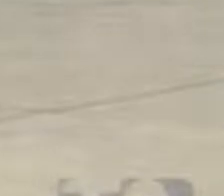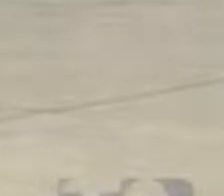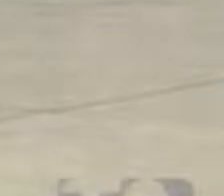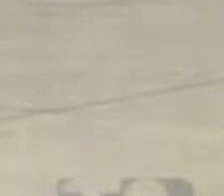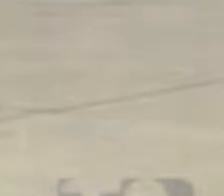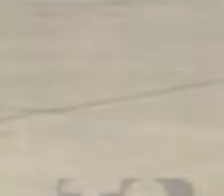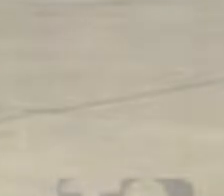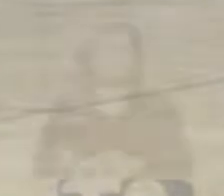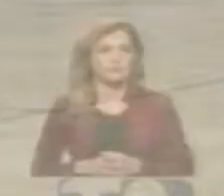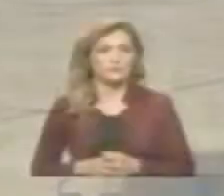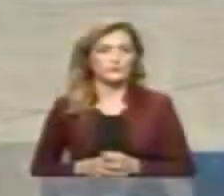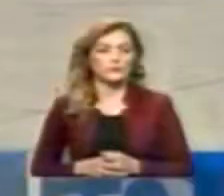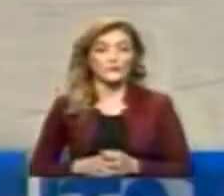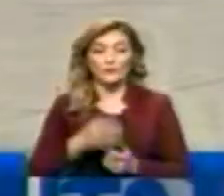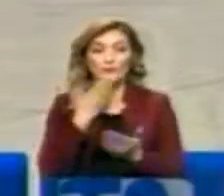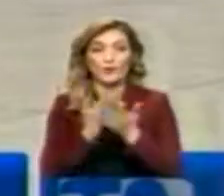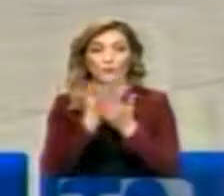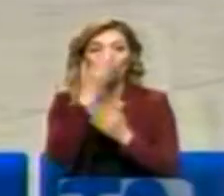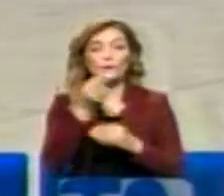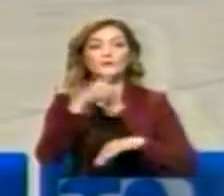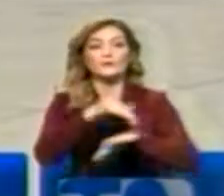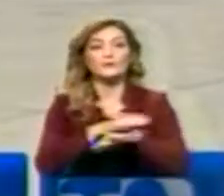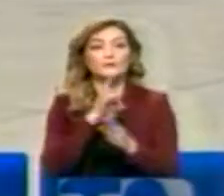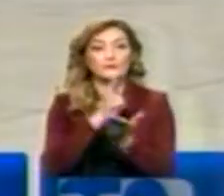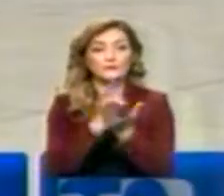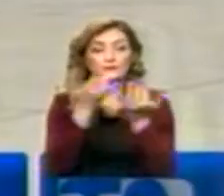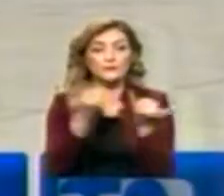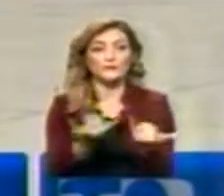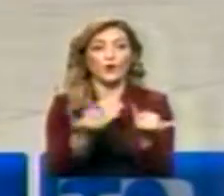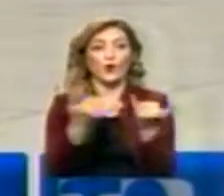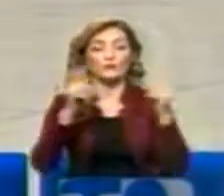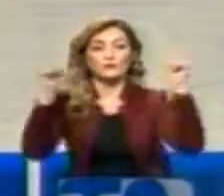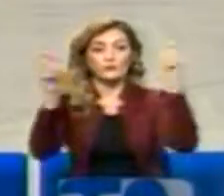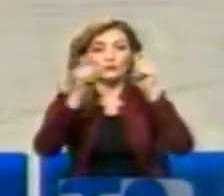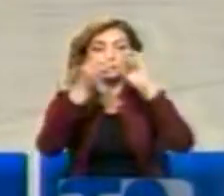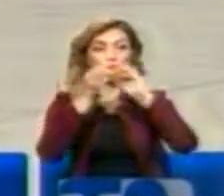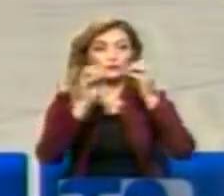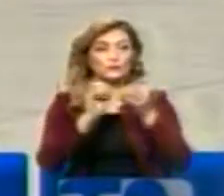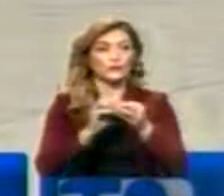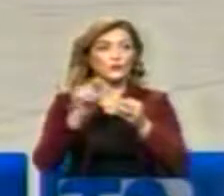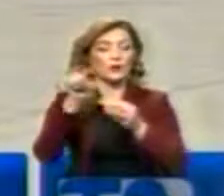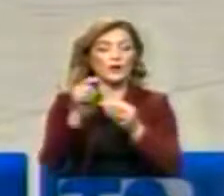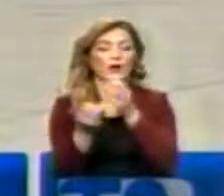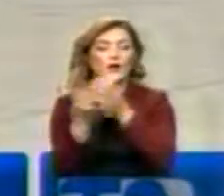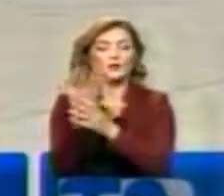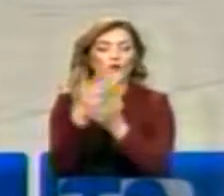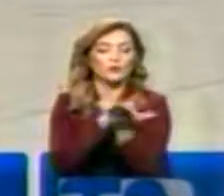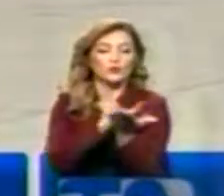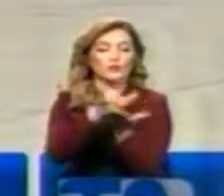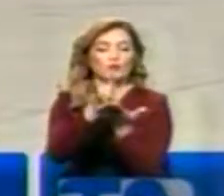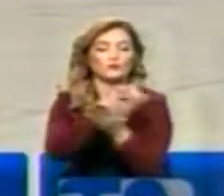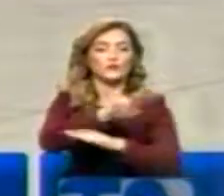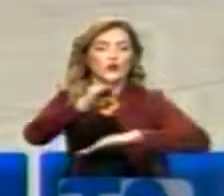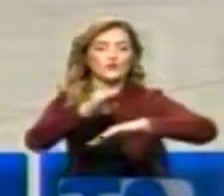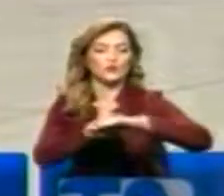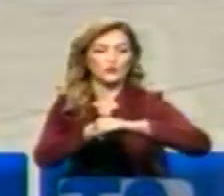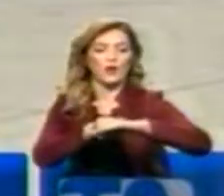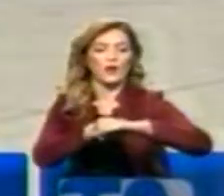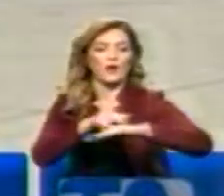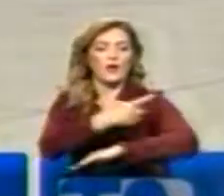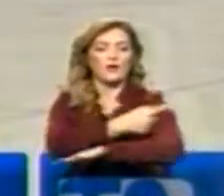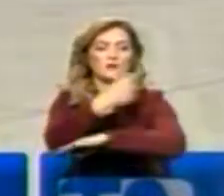Gracias, ¿cómo está? Muy buenas tardes. Así es, el día de hoy se conmemora el 99 aniversario de la creación de la Aviación Nacional y el Día de la